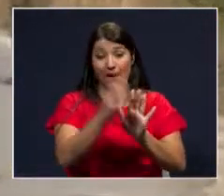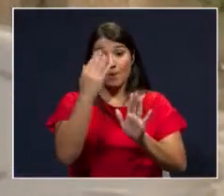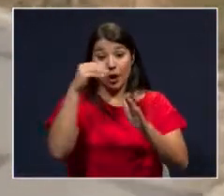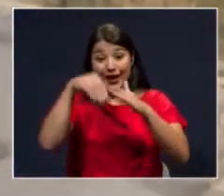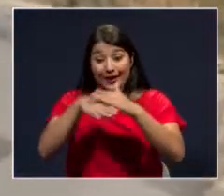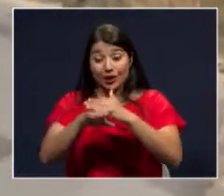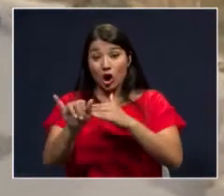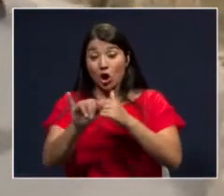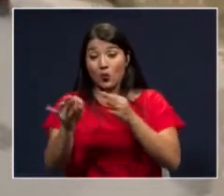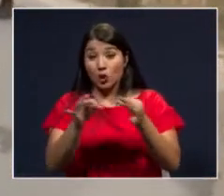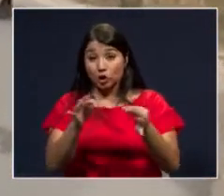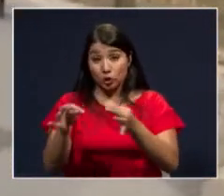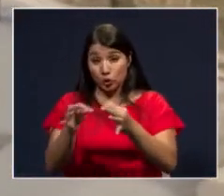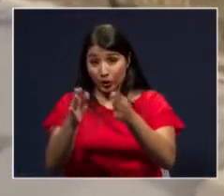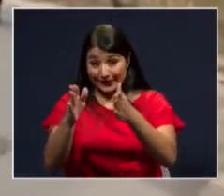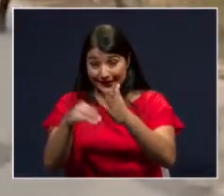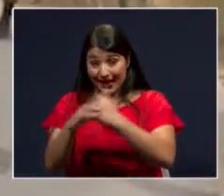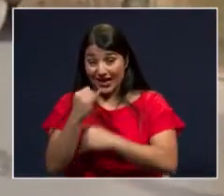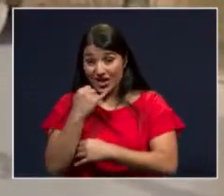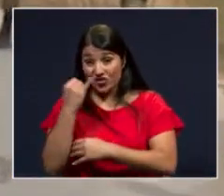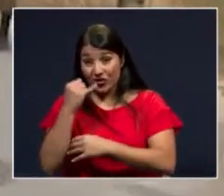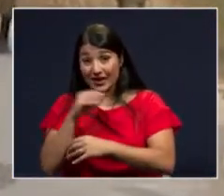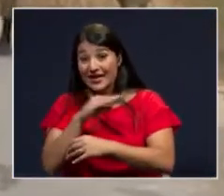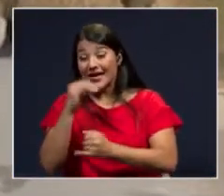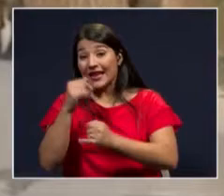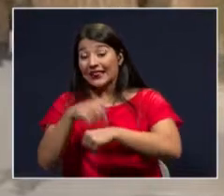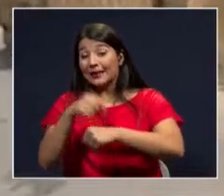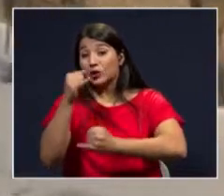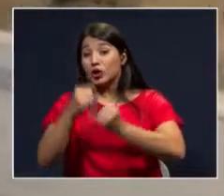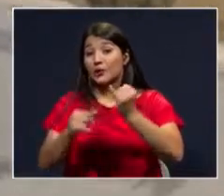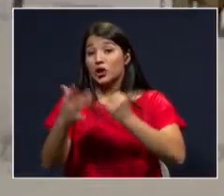como turista a Israel y su estadía expiró el 18 de